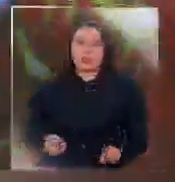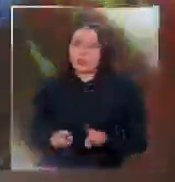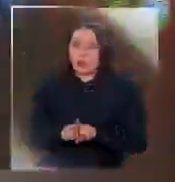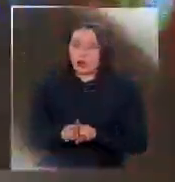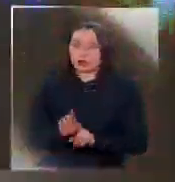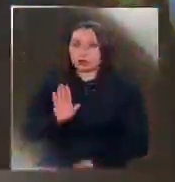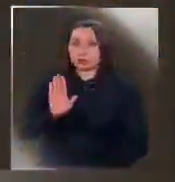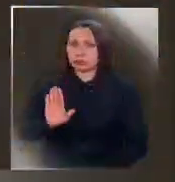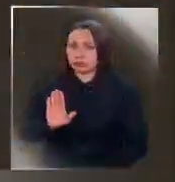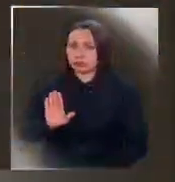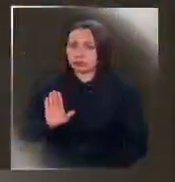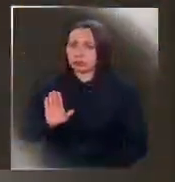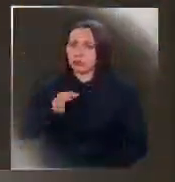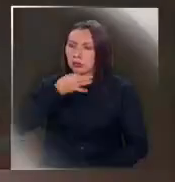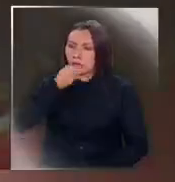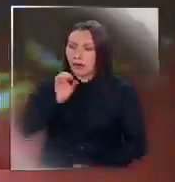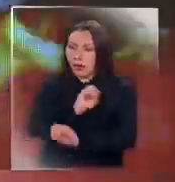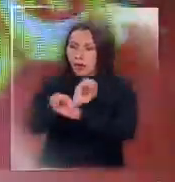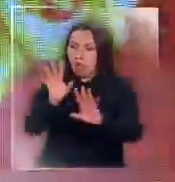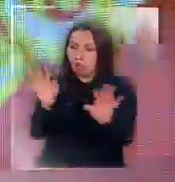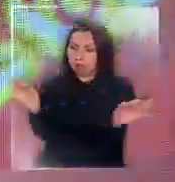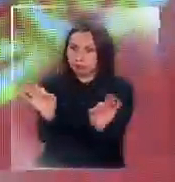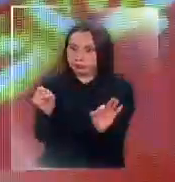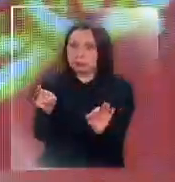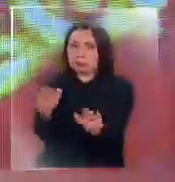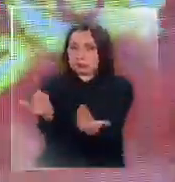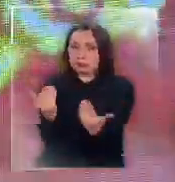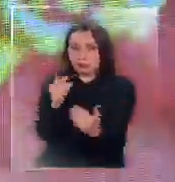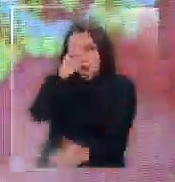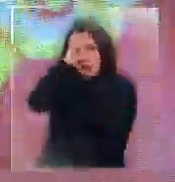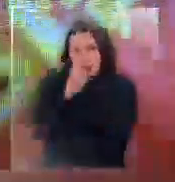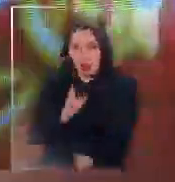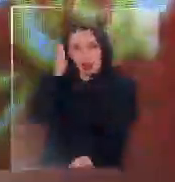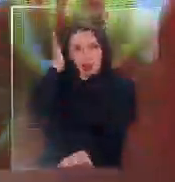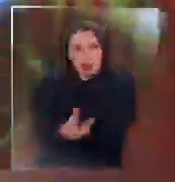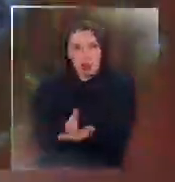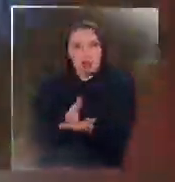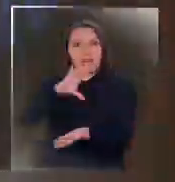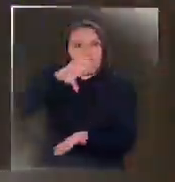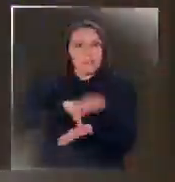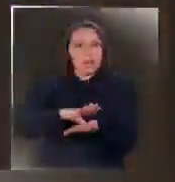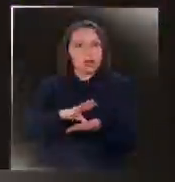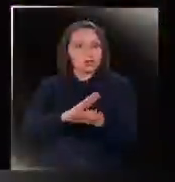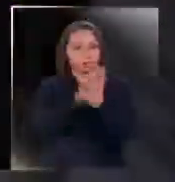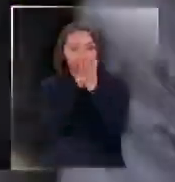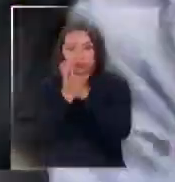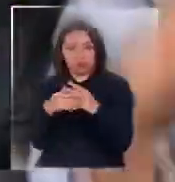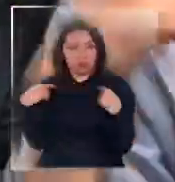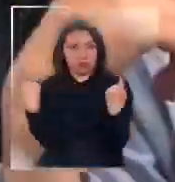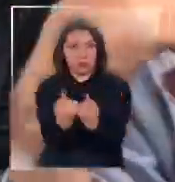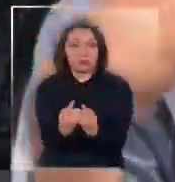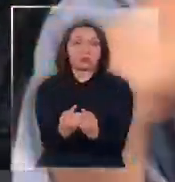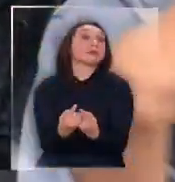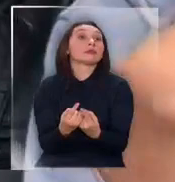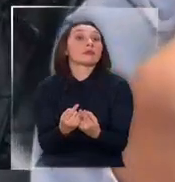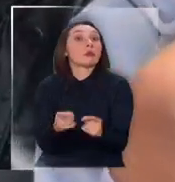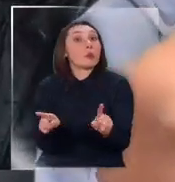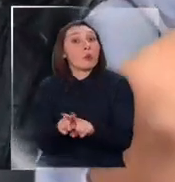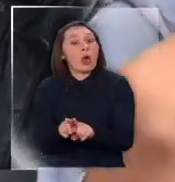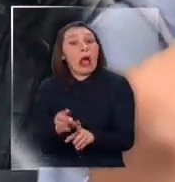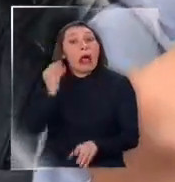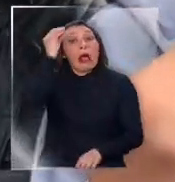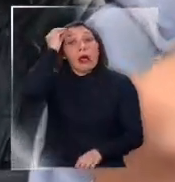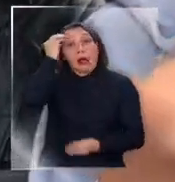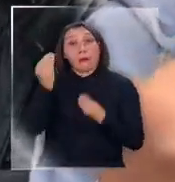marcó fuerte y claro el necesario respeto que se debe tener en nuestro país por todos. Pero más allá de la